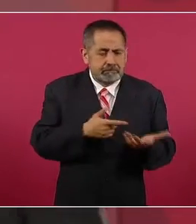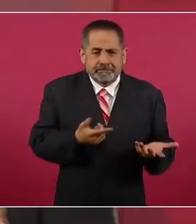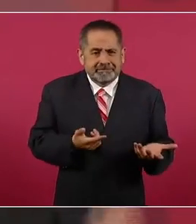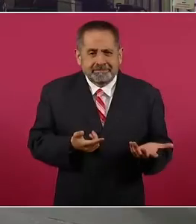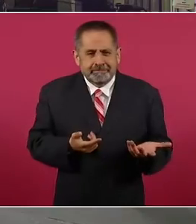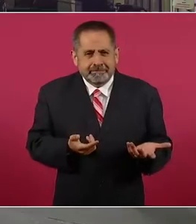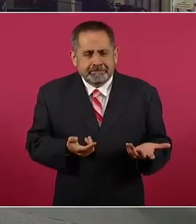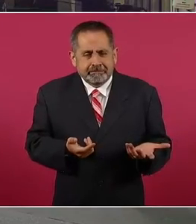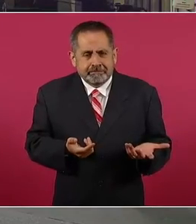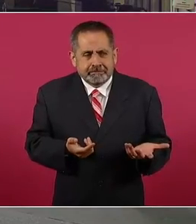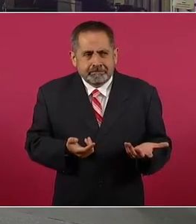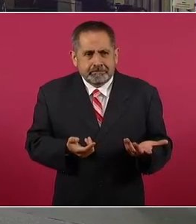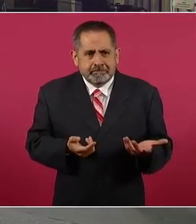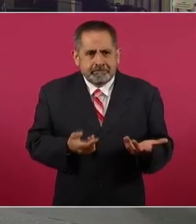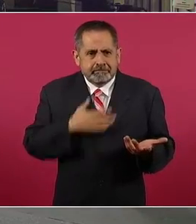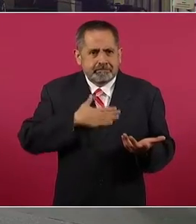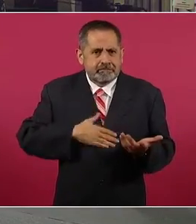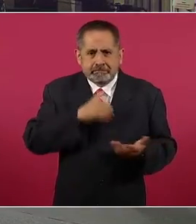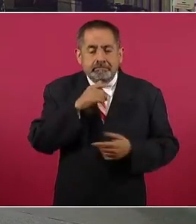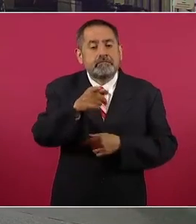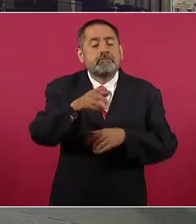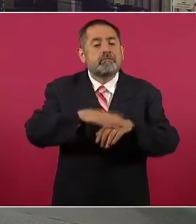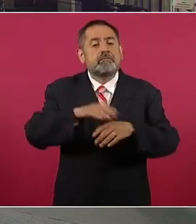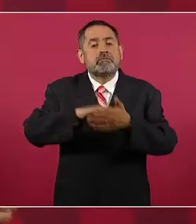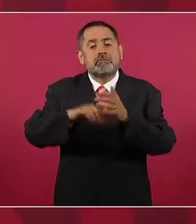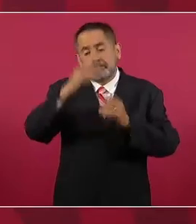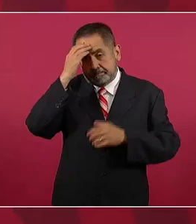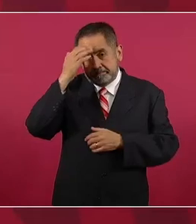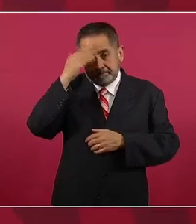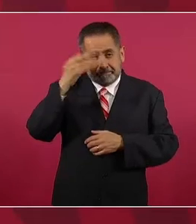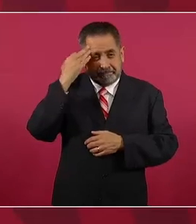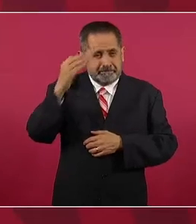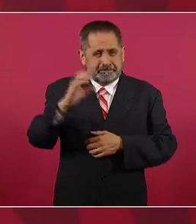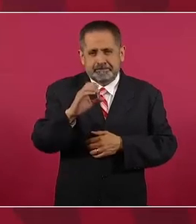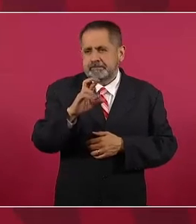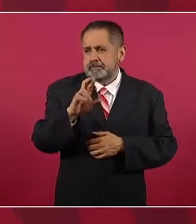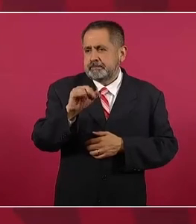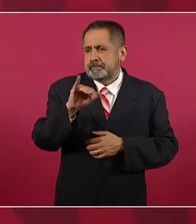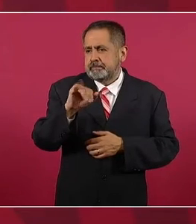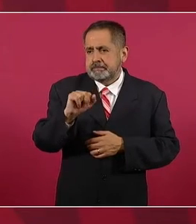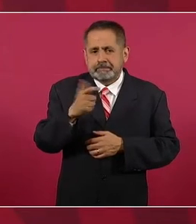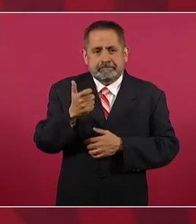en épocas de crisis.